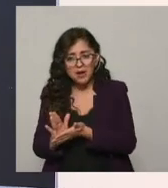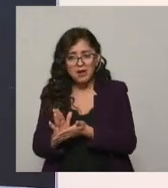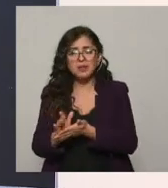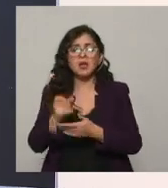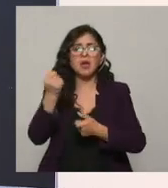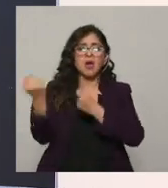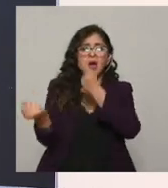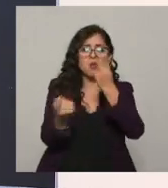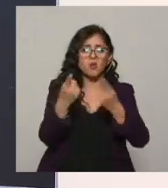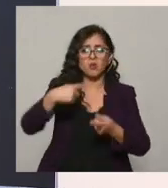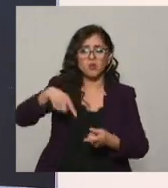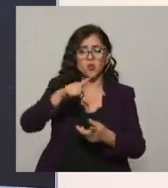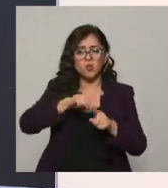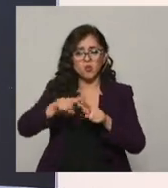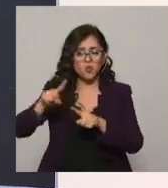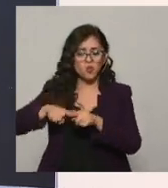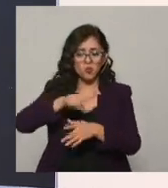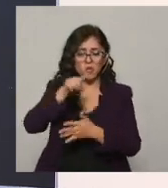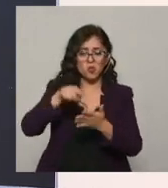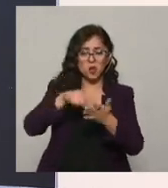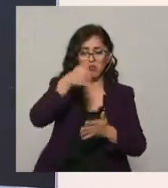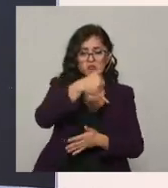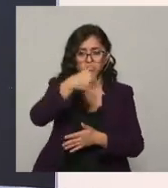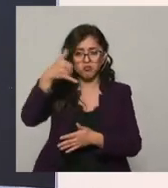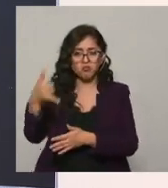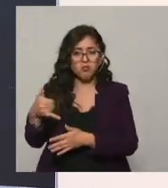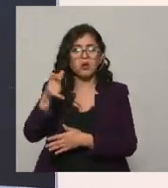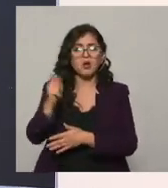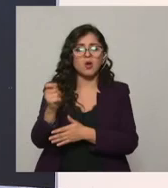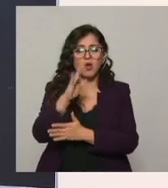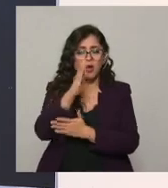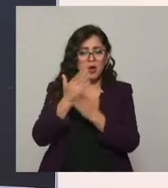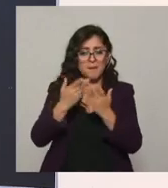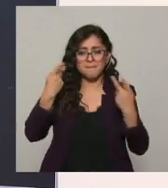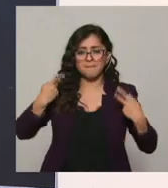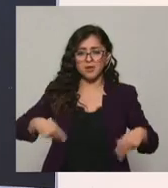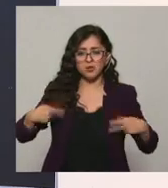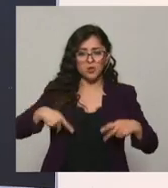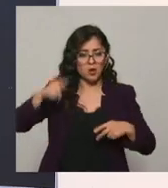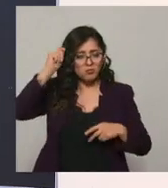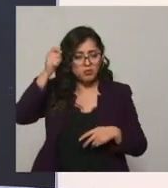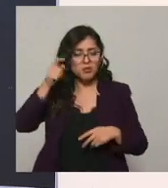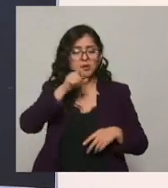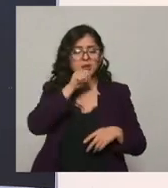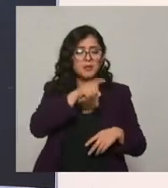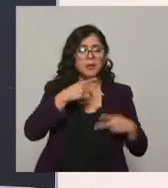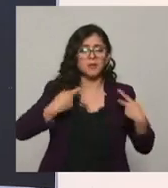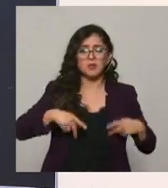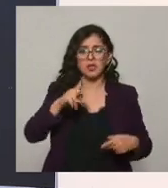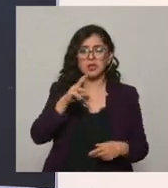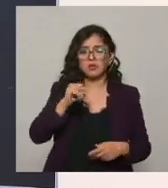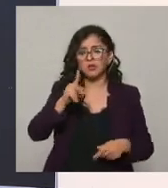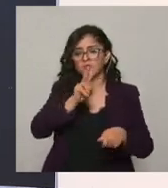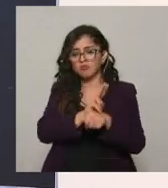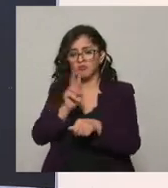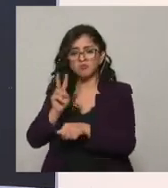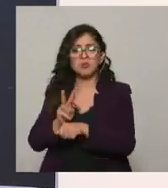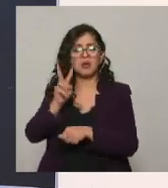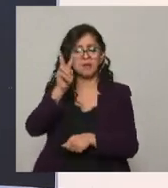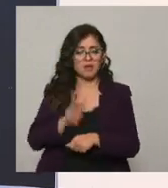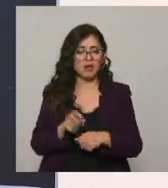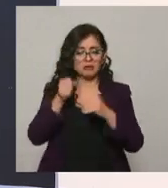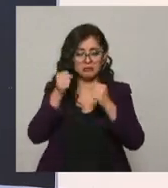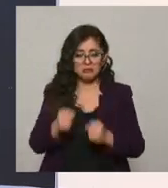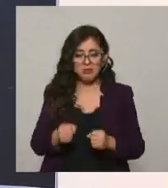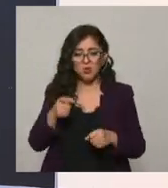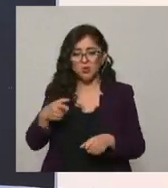en algunos condominios, edificios, se contratan a conserjes y recepcionistas y vigilantes. Entonces, por supuesto que sí cuesta la seguridad